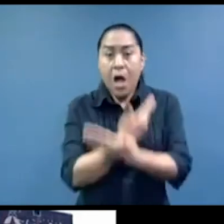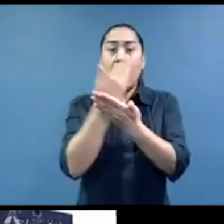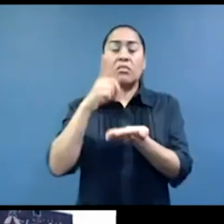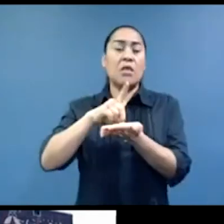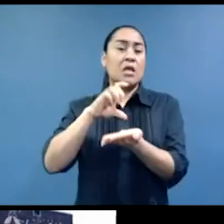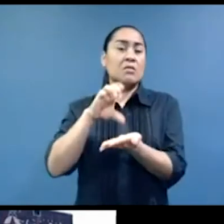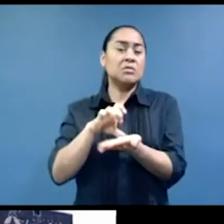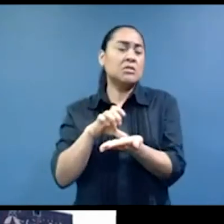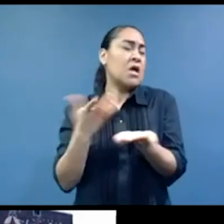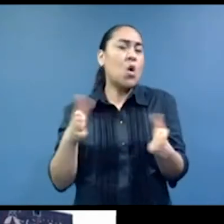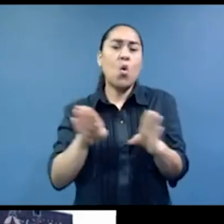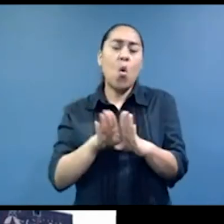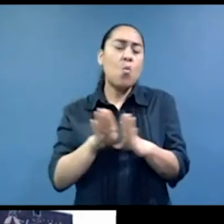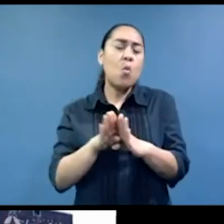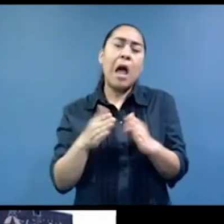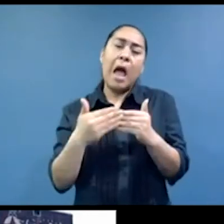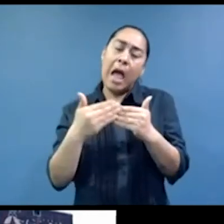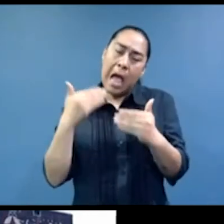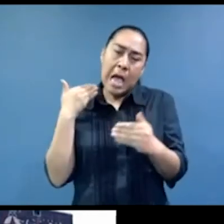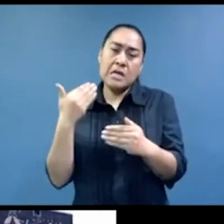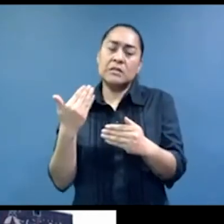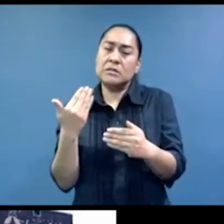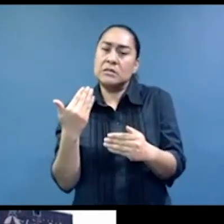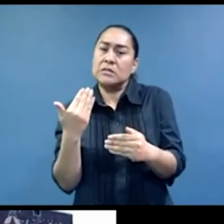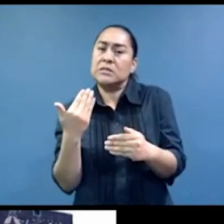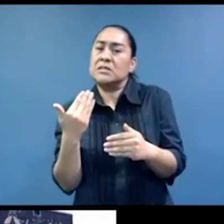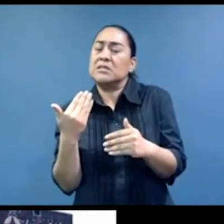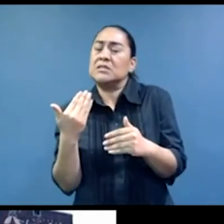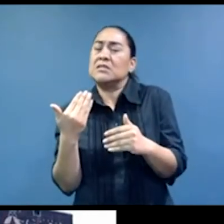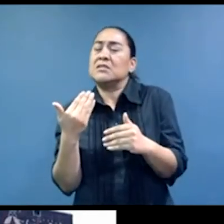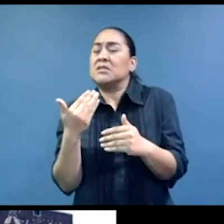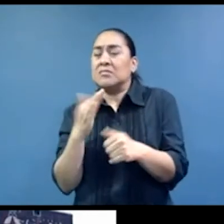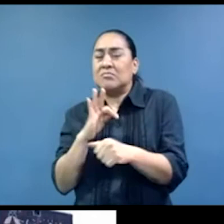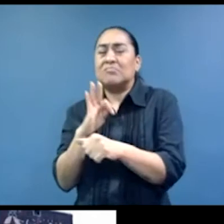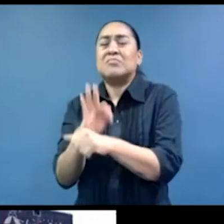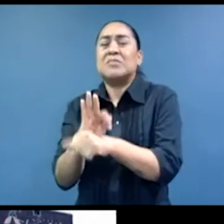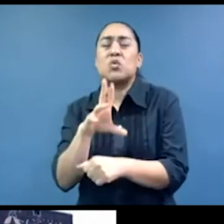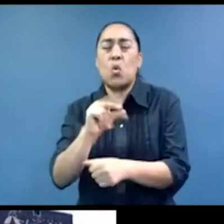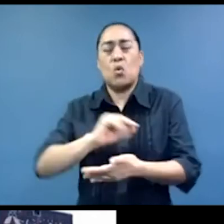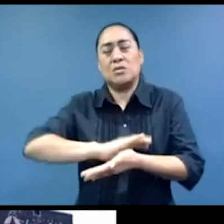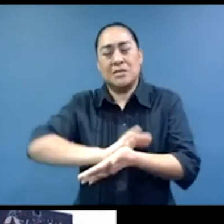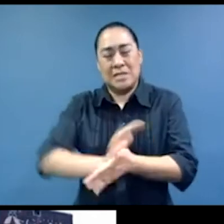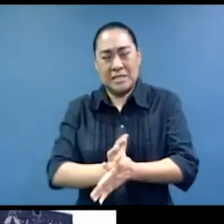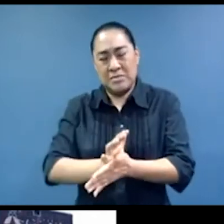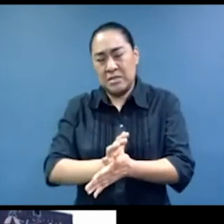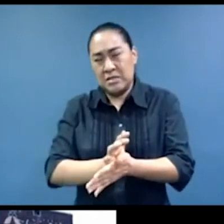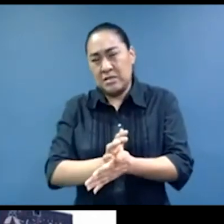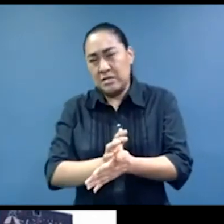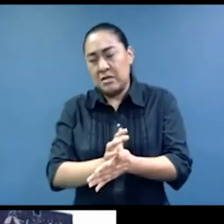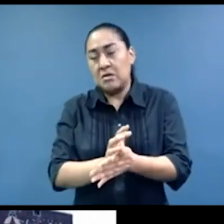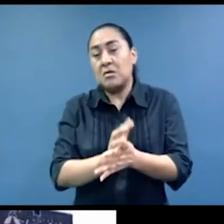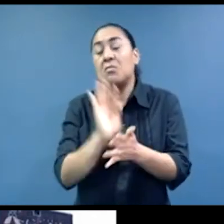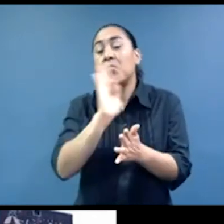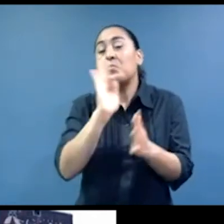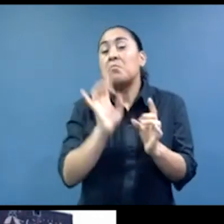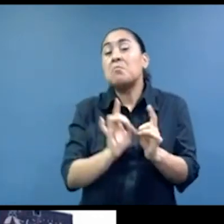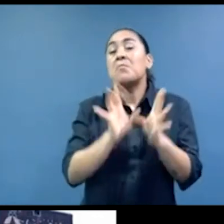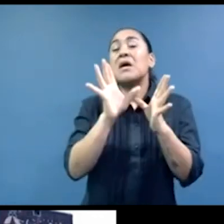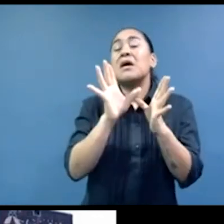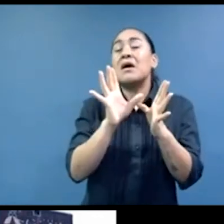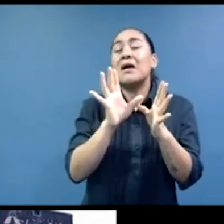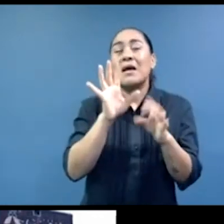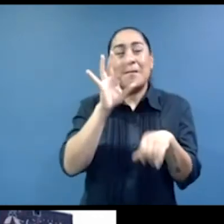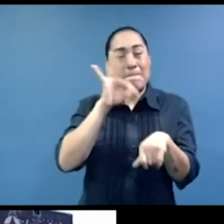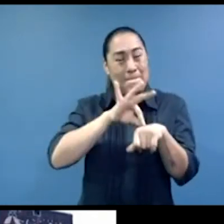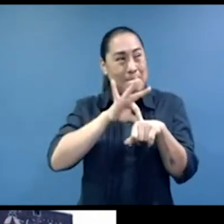puede proteger de algún tipo de discriminación, ¿no? Que pudiera intentar darse a través del uso de técnicas de